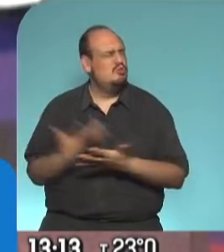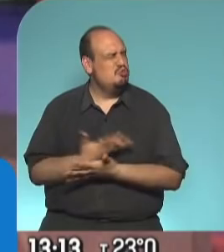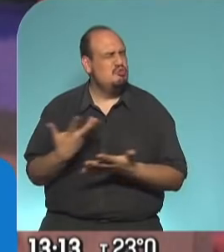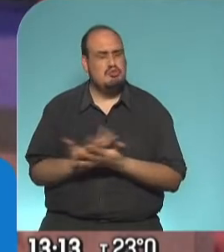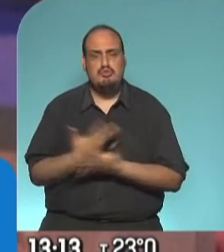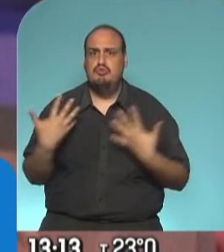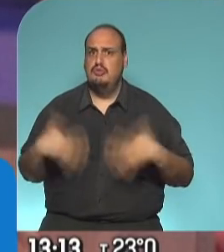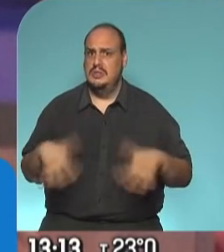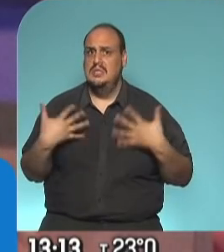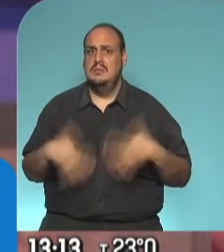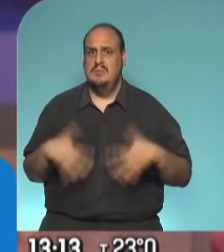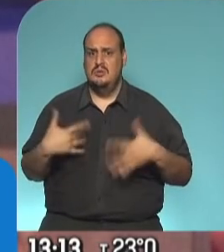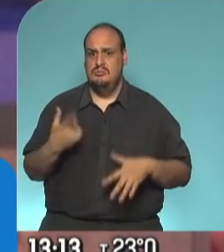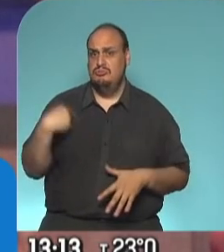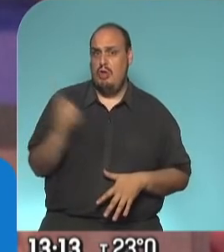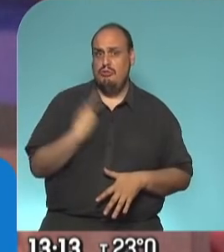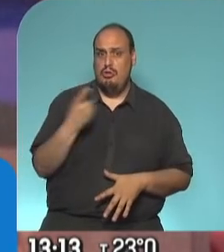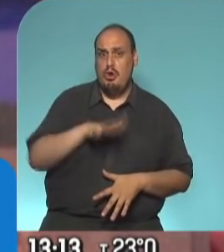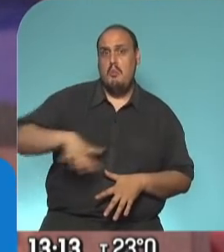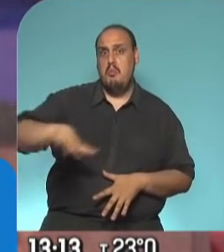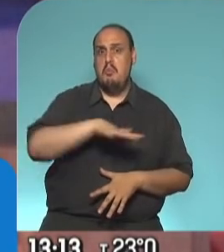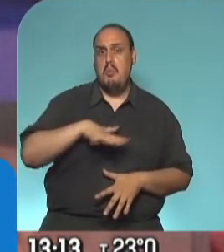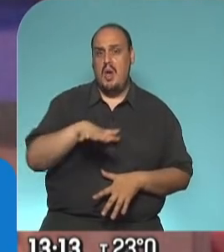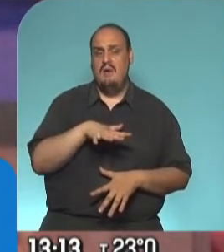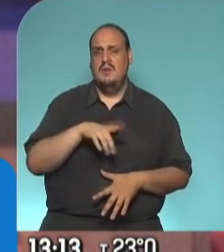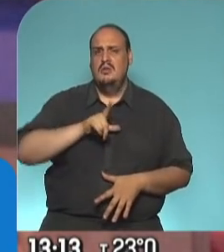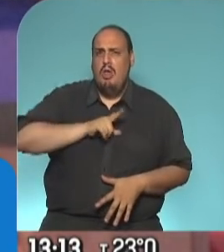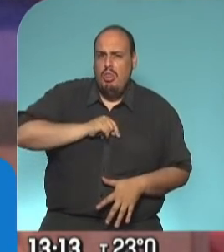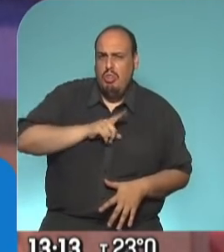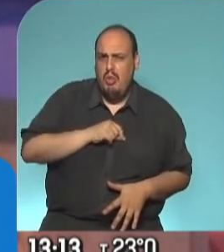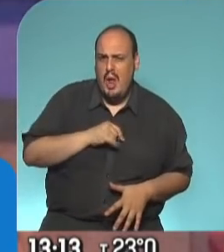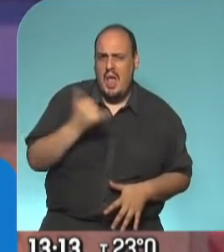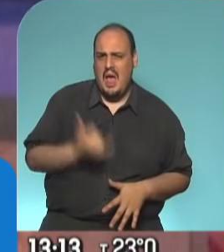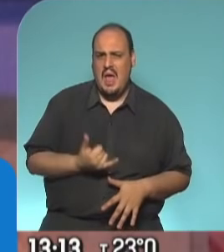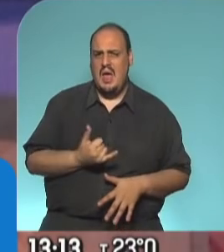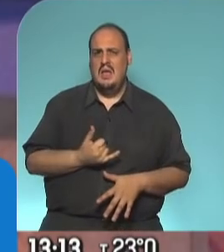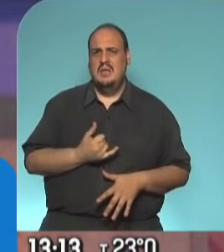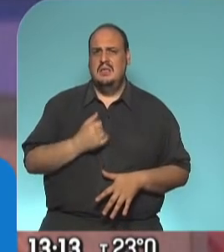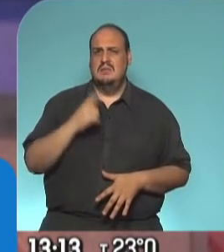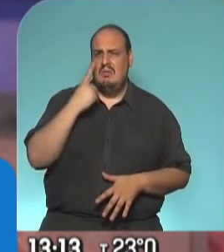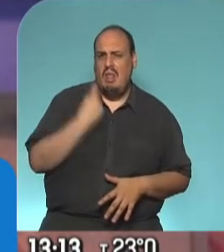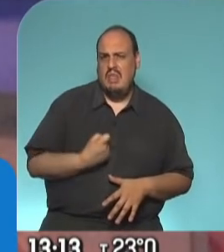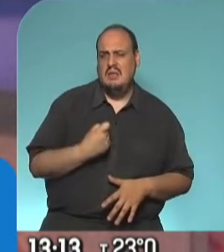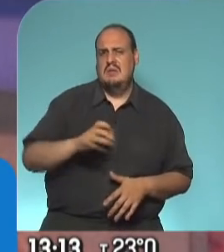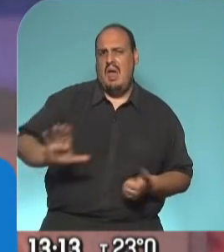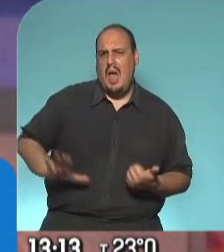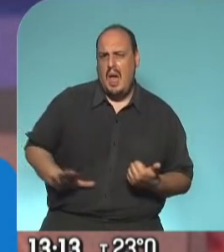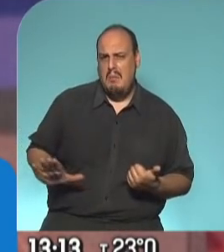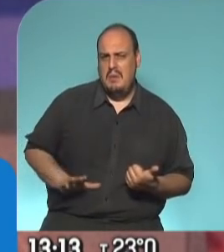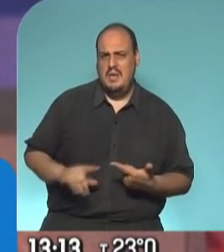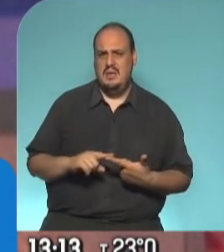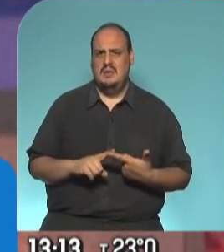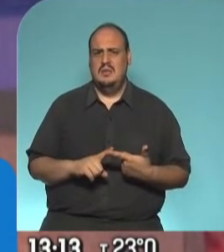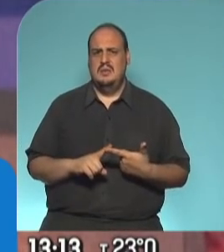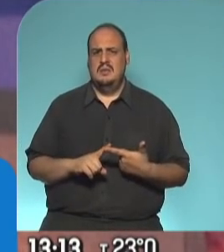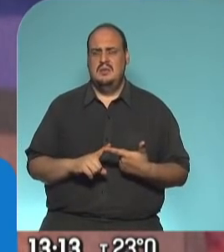donde el pueblo ha sentido dolor, luto, hambre.